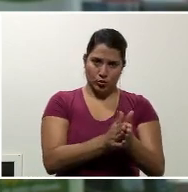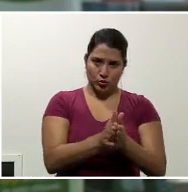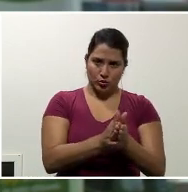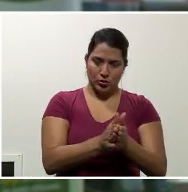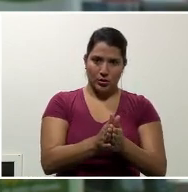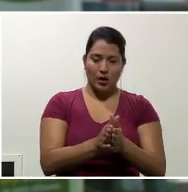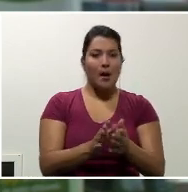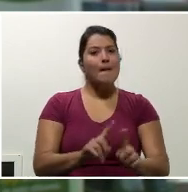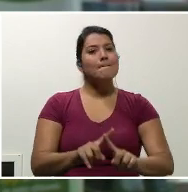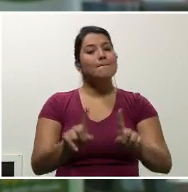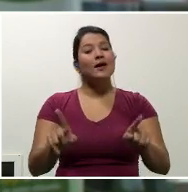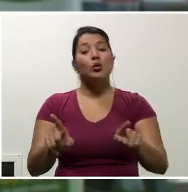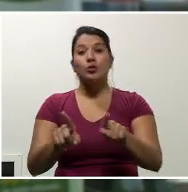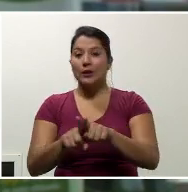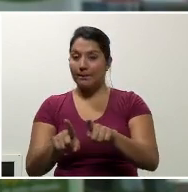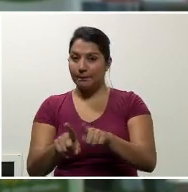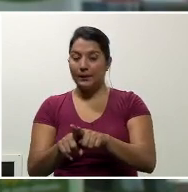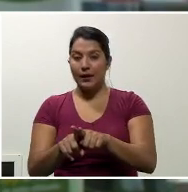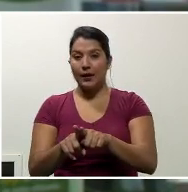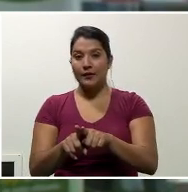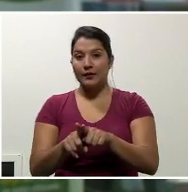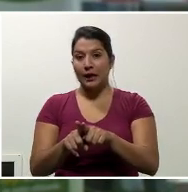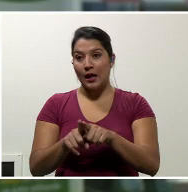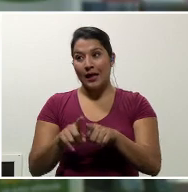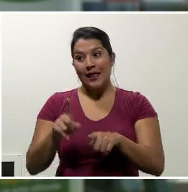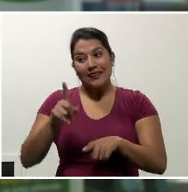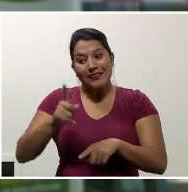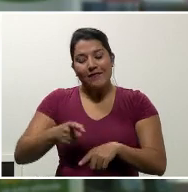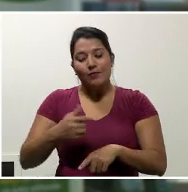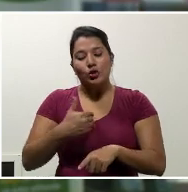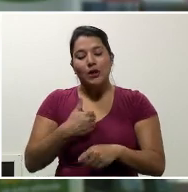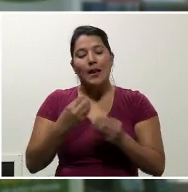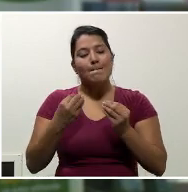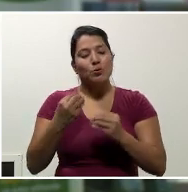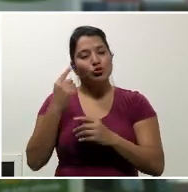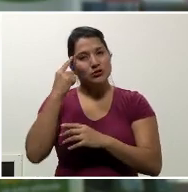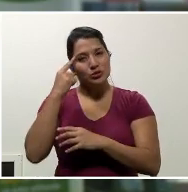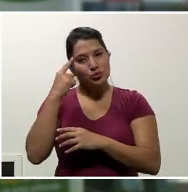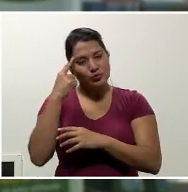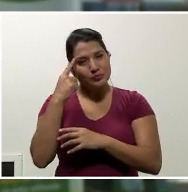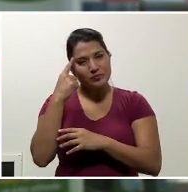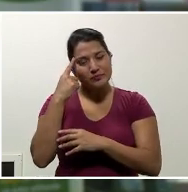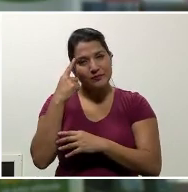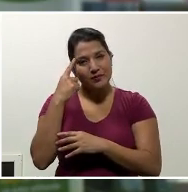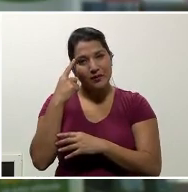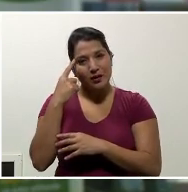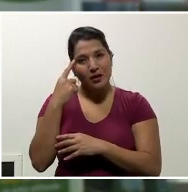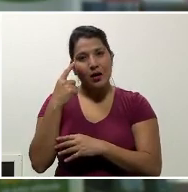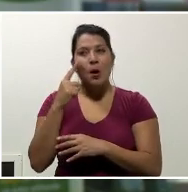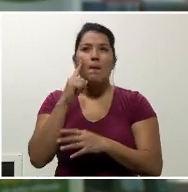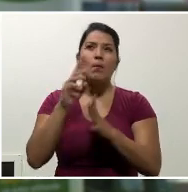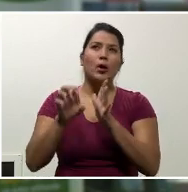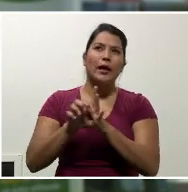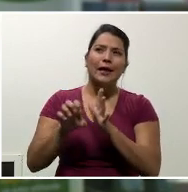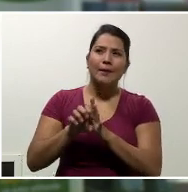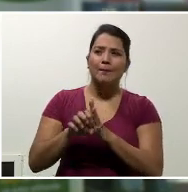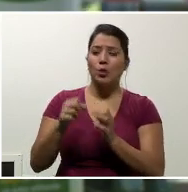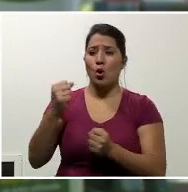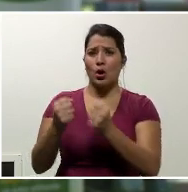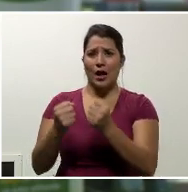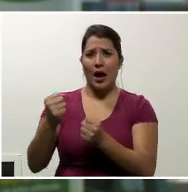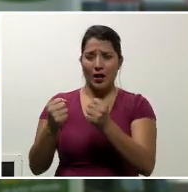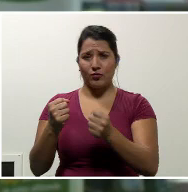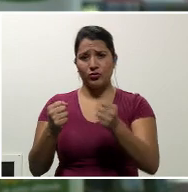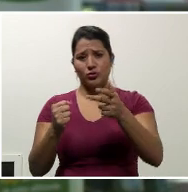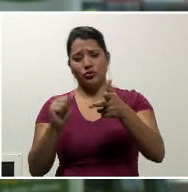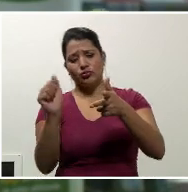se desperdicia mucha agua también, y yo creo que en eso tenemos que hacer mucha conciencia, y ese es el llamado a la institución cuando se lavan carros, cuando en